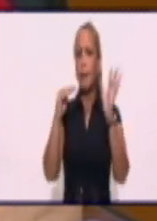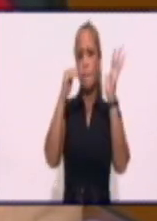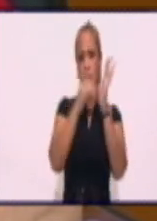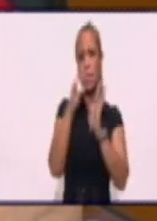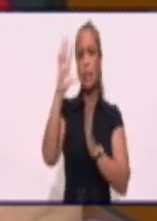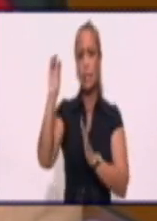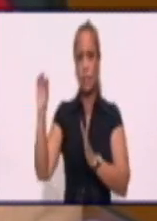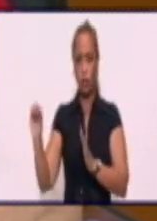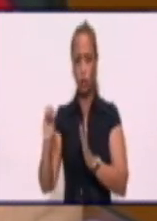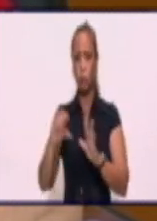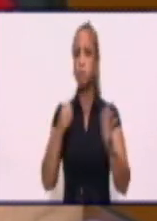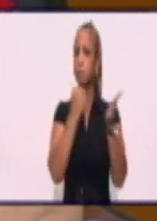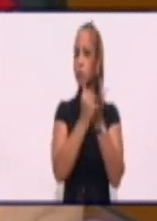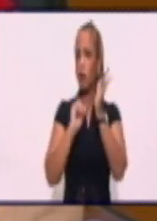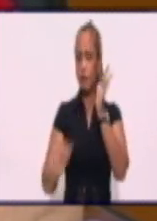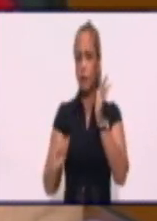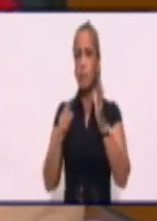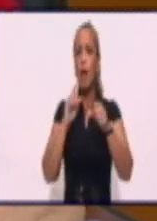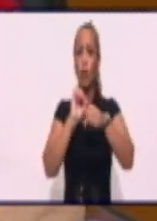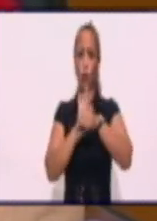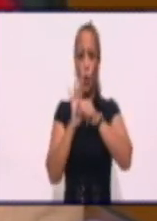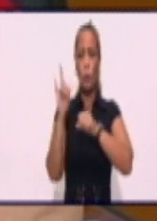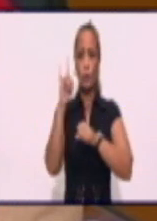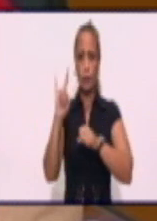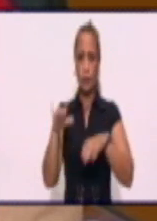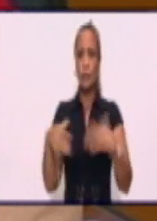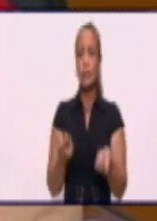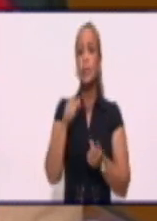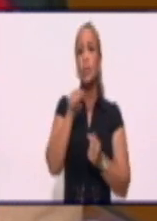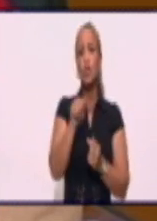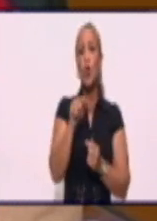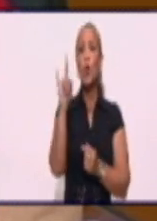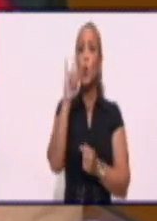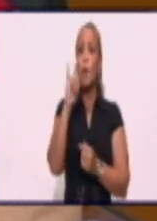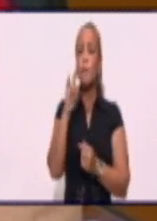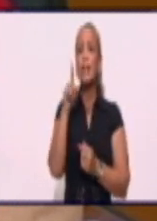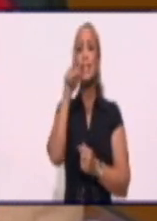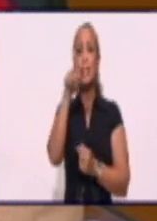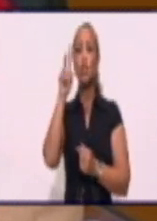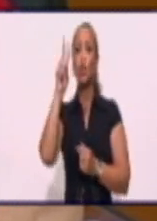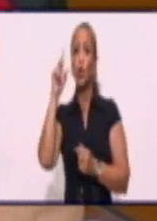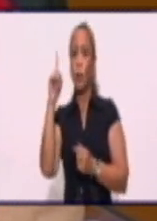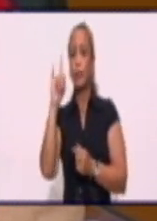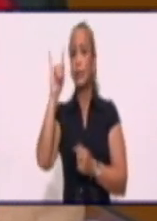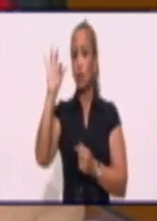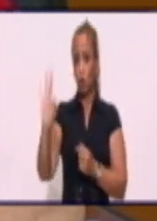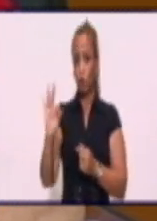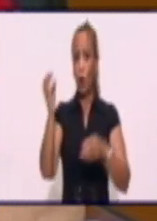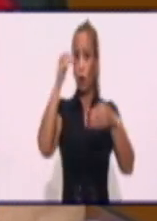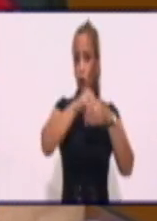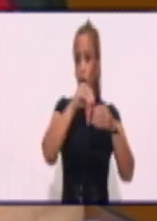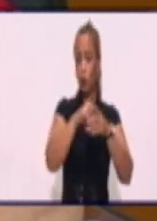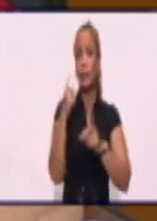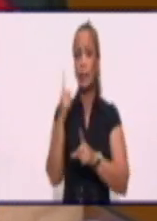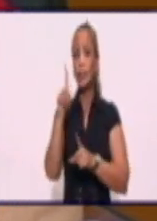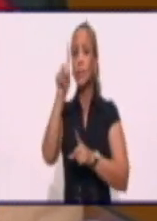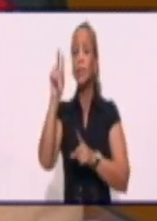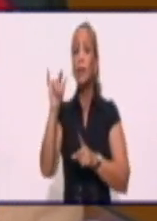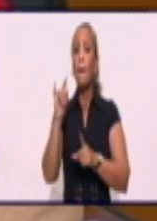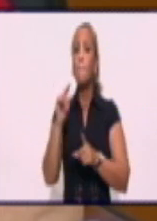casos confirmados a la COVID. De ellos, 9.128 son autóctonos y 372 viajeros. En la